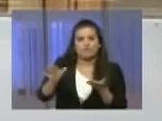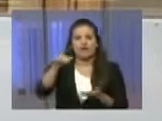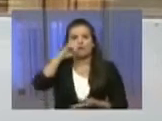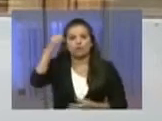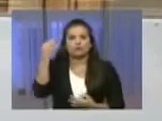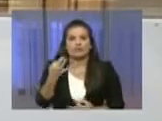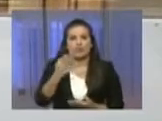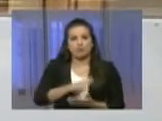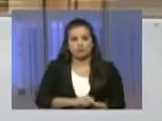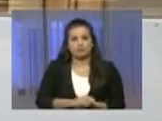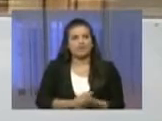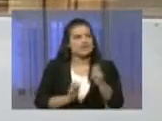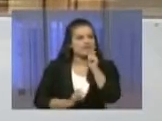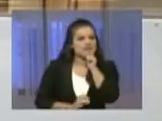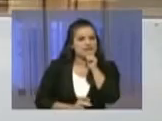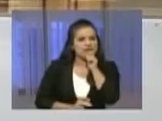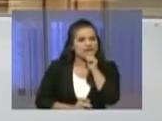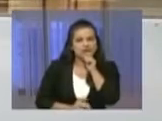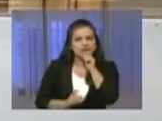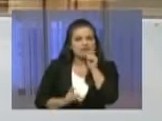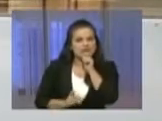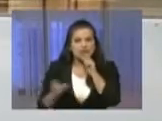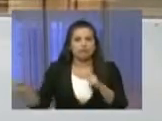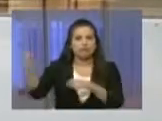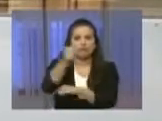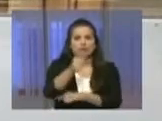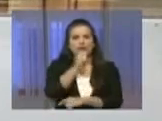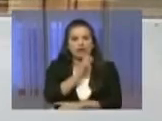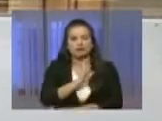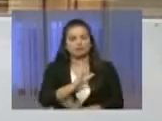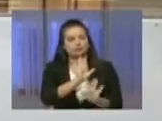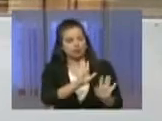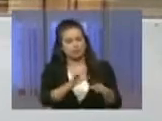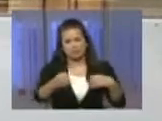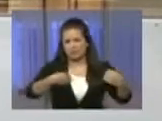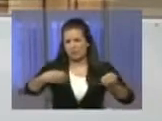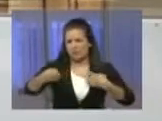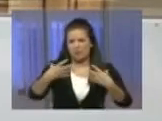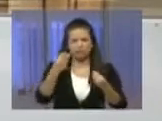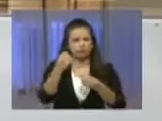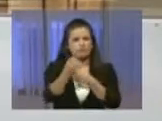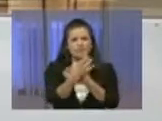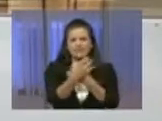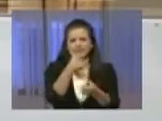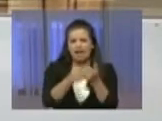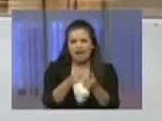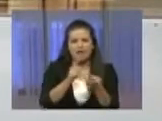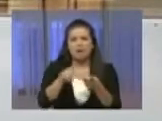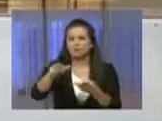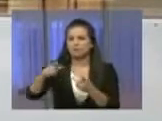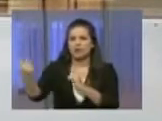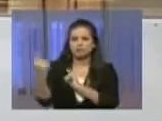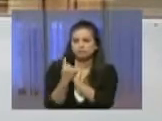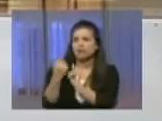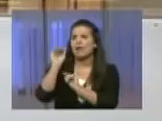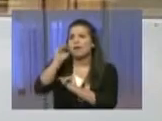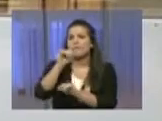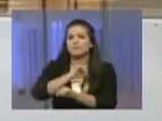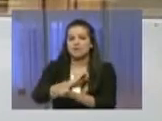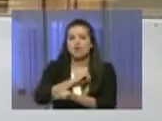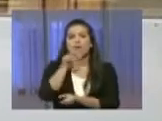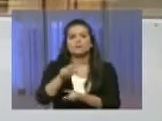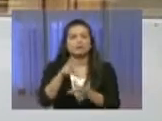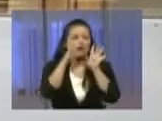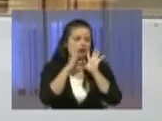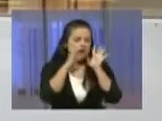y quién va a venir de estos locos y yo recibí notas cosas mensajes gente en la calle había gente que a veces lloraba